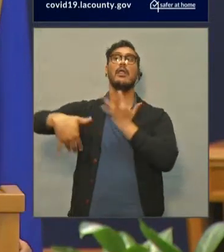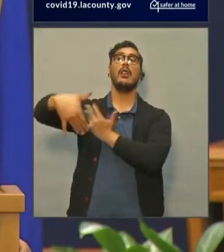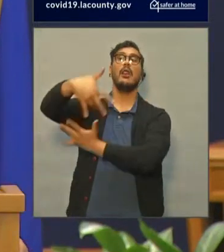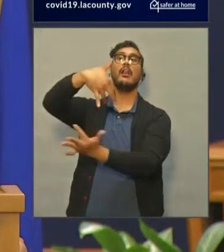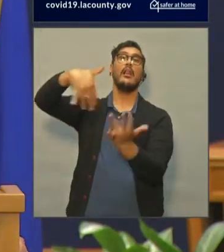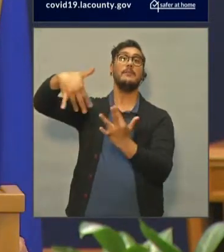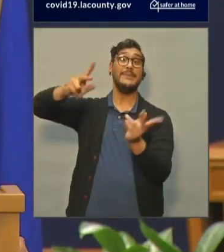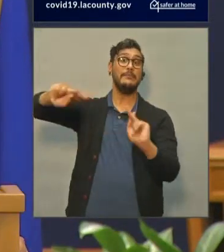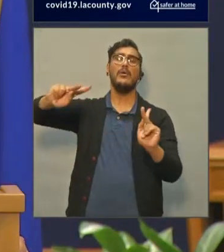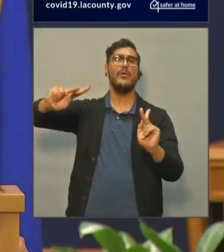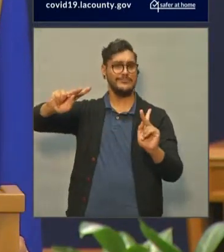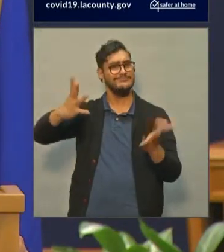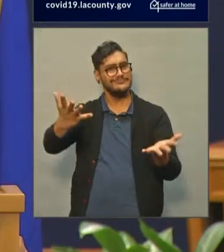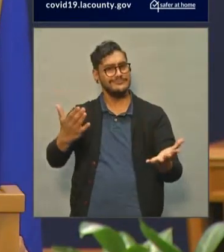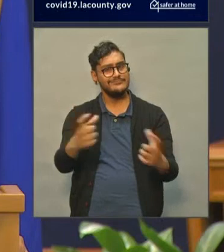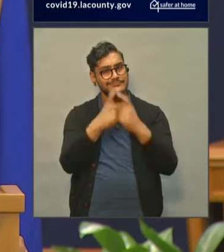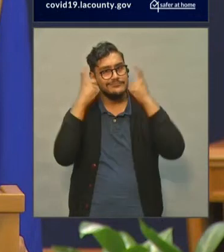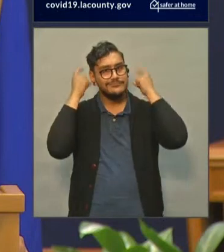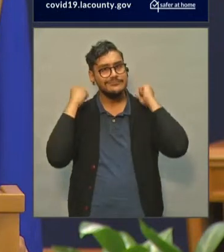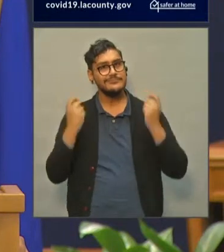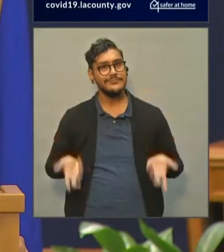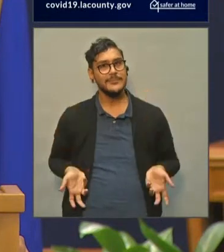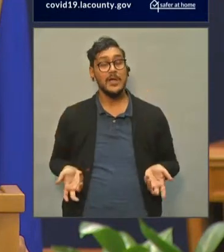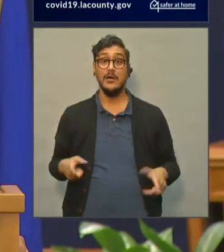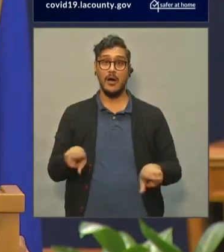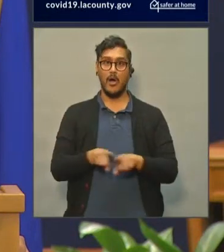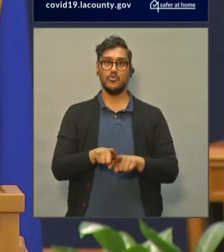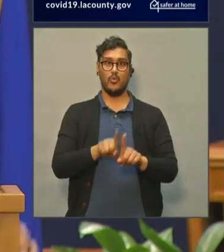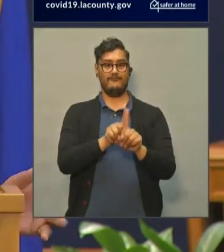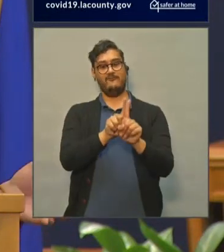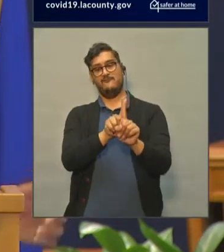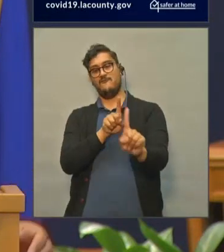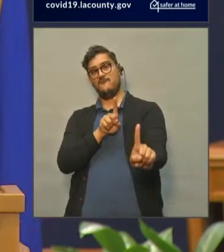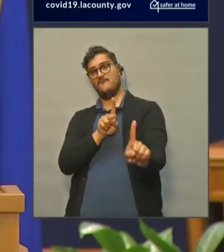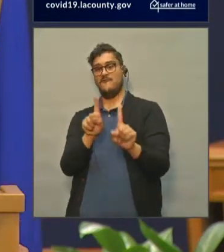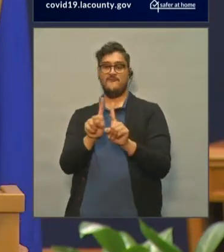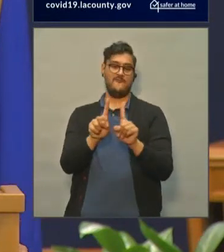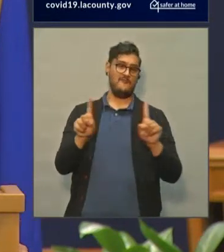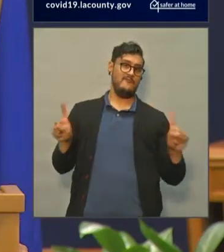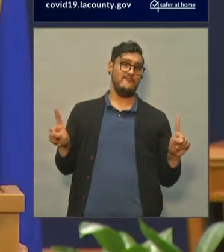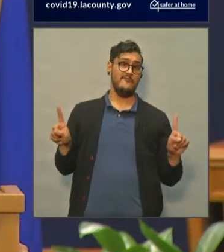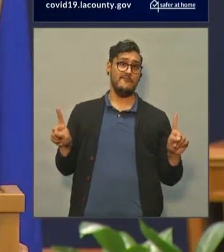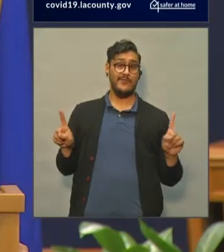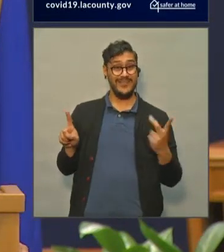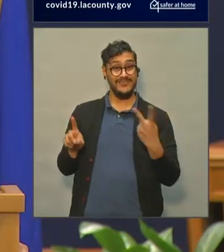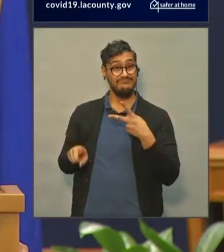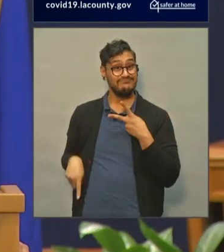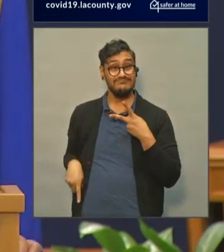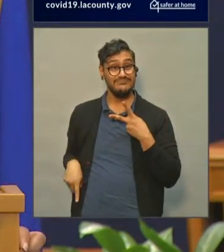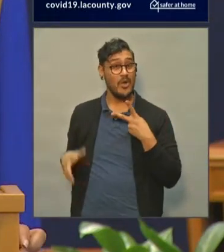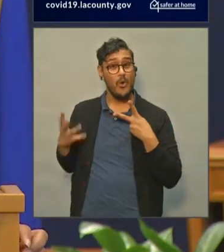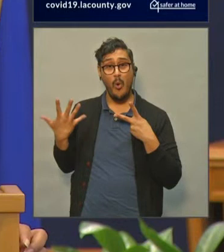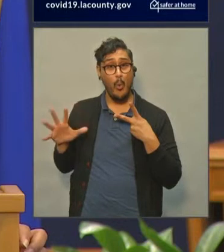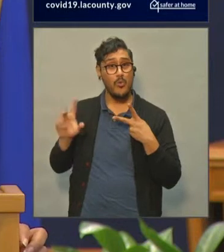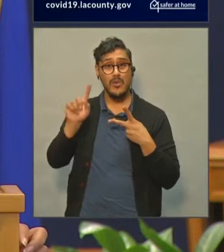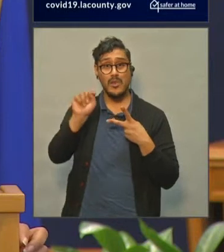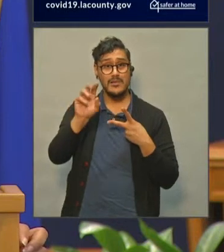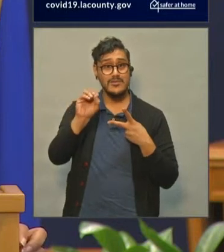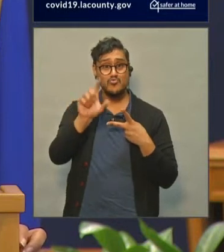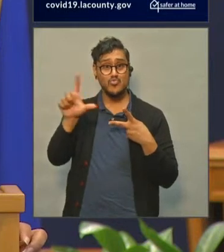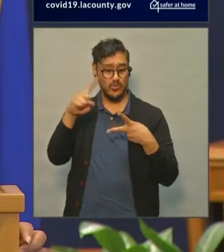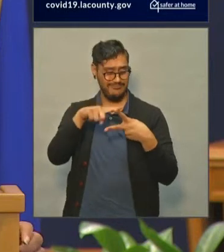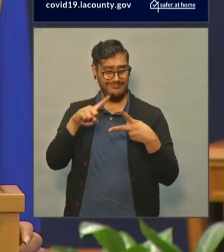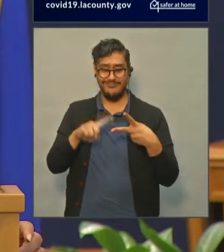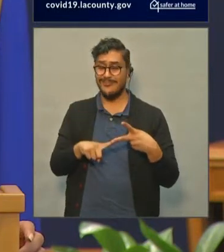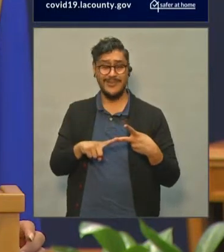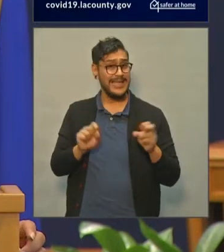nuestros hogares, igual que el distanciamiento físico. Son las únicas herramientas que tenemos en este momento y